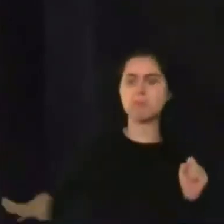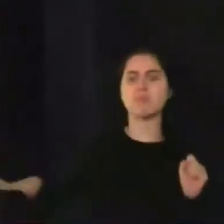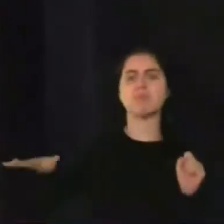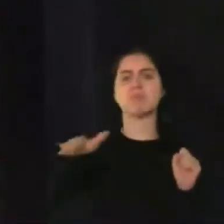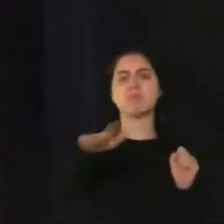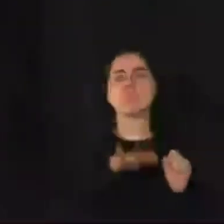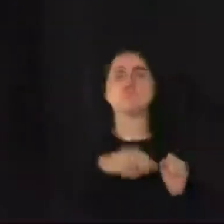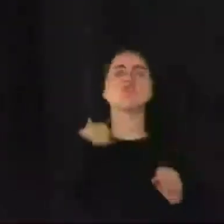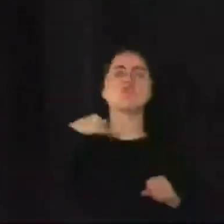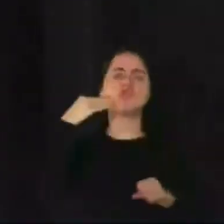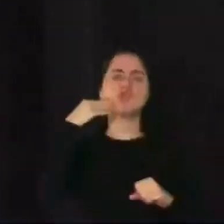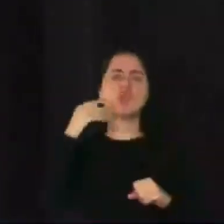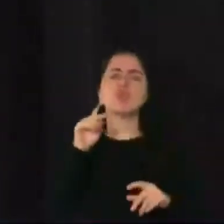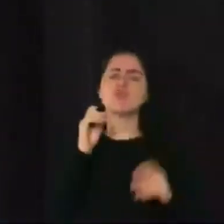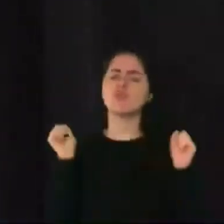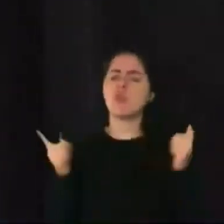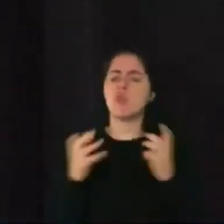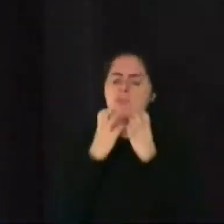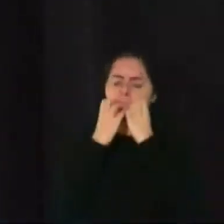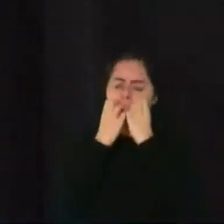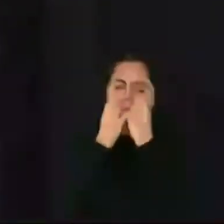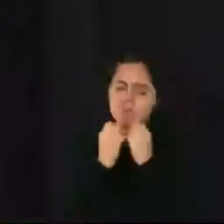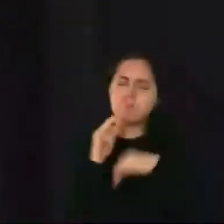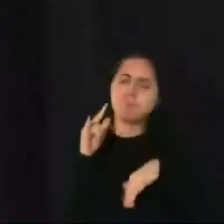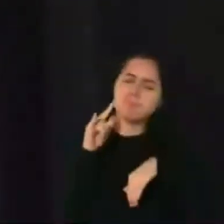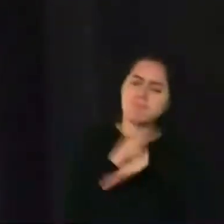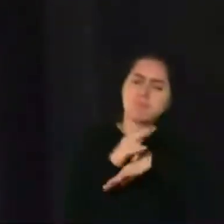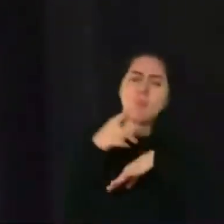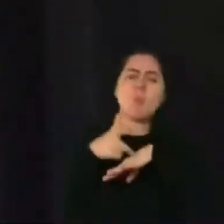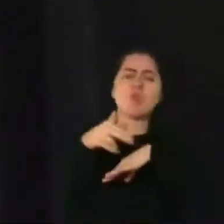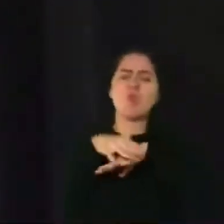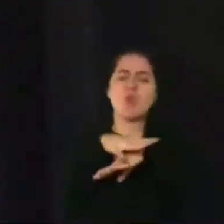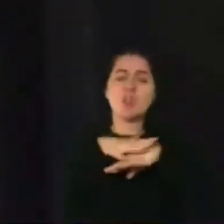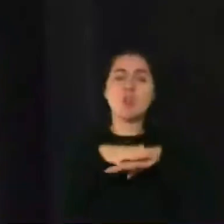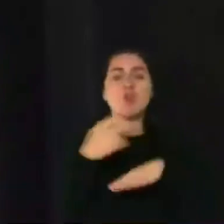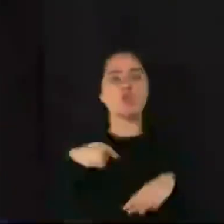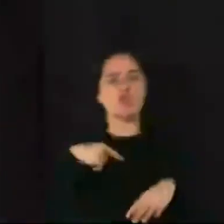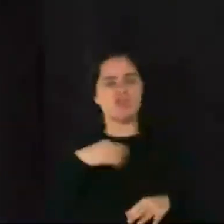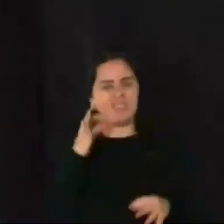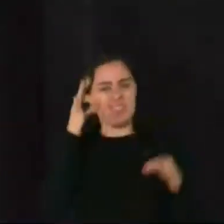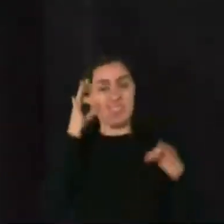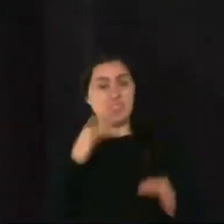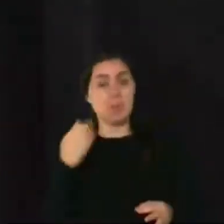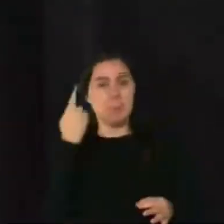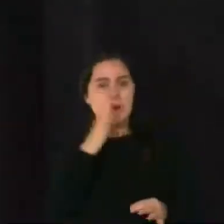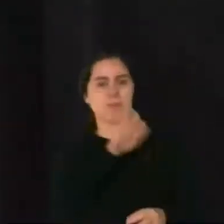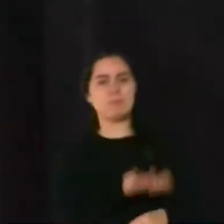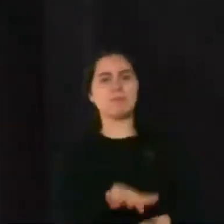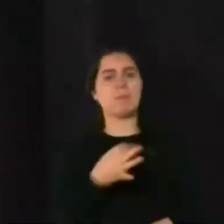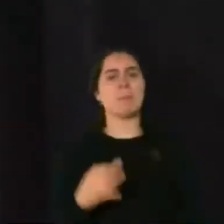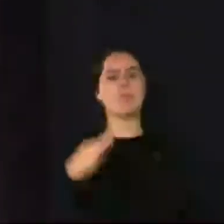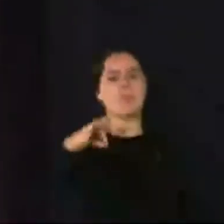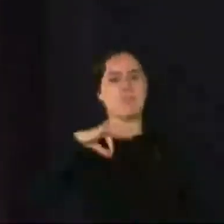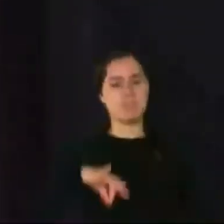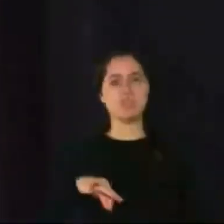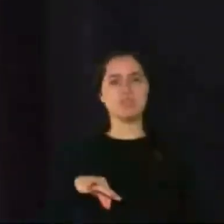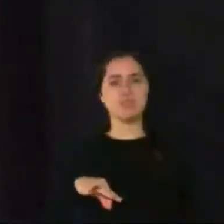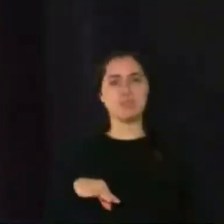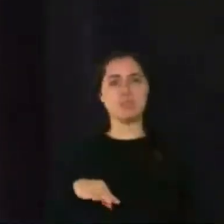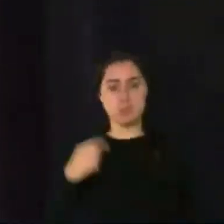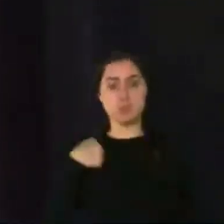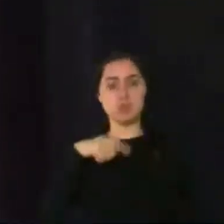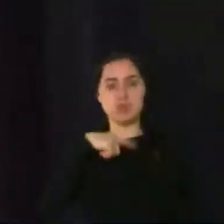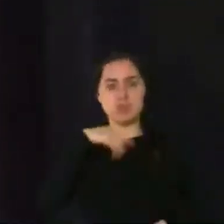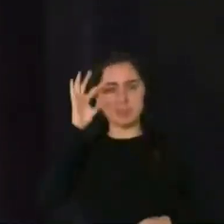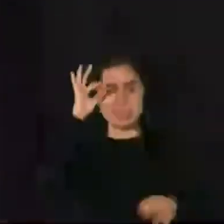esta hermosa isla, hemos tomado las mejores decisiones por nuestro pueblo. En este momento hemos tomado unas decisiones de igual